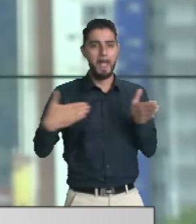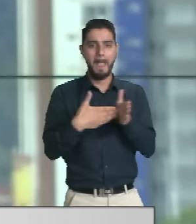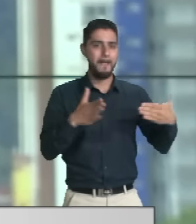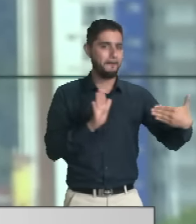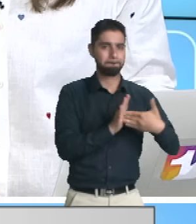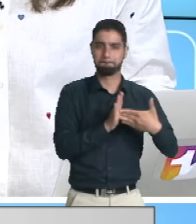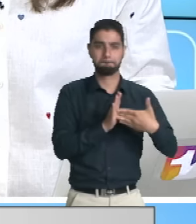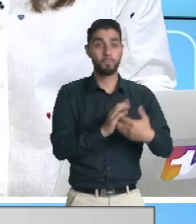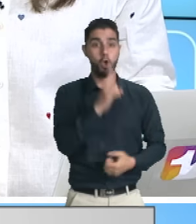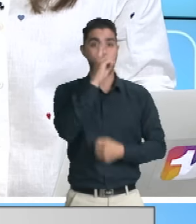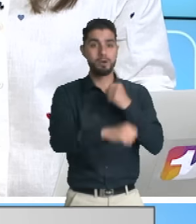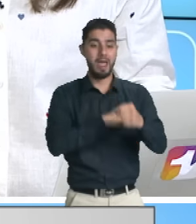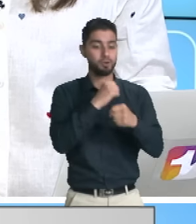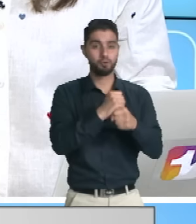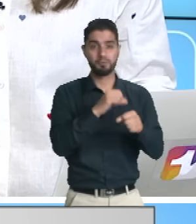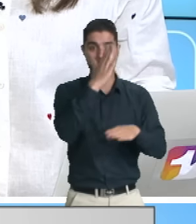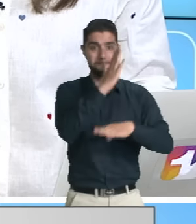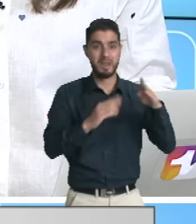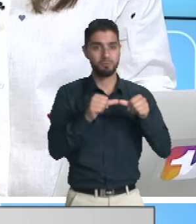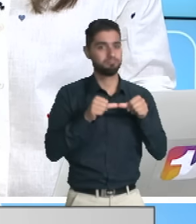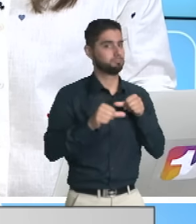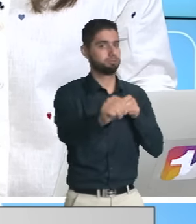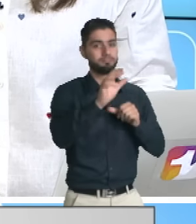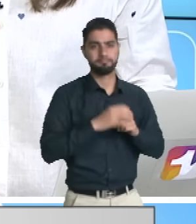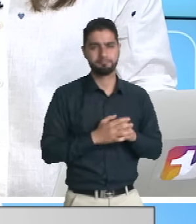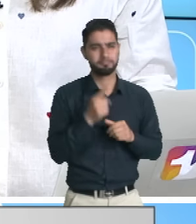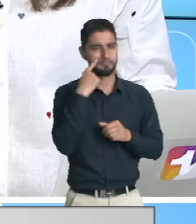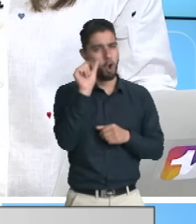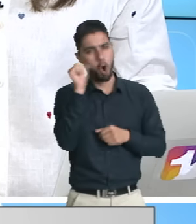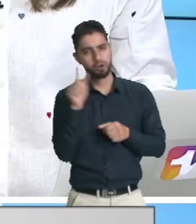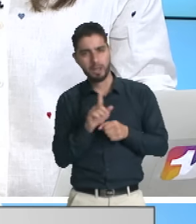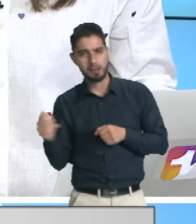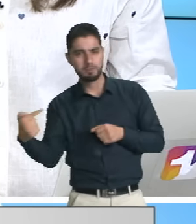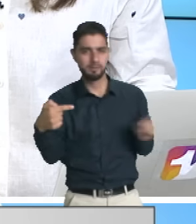tomar vías alternas por ese punto. Por ahora es la información referente a la